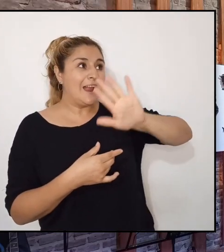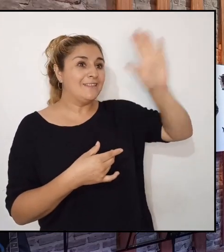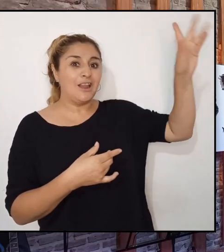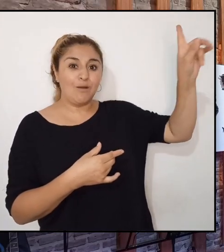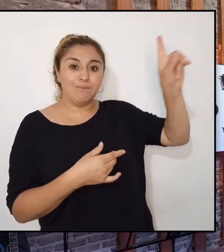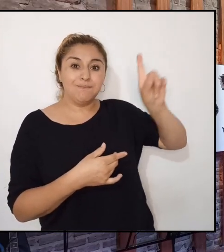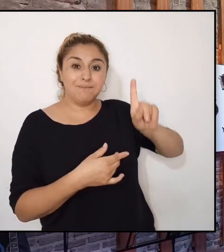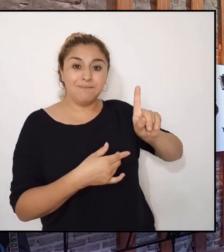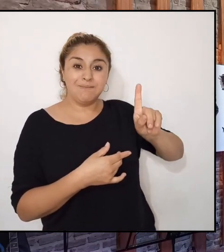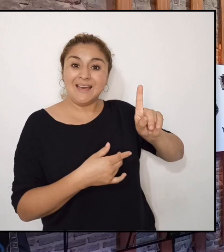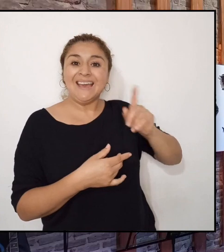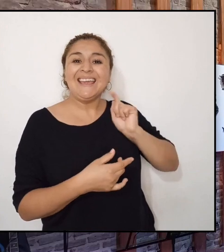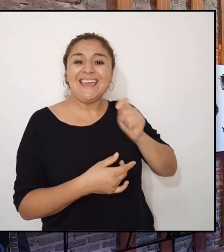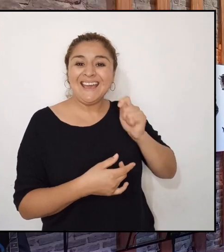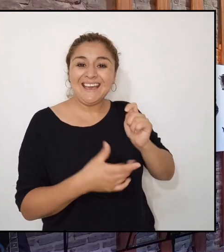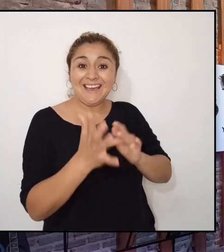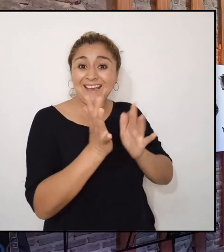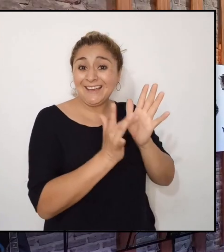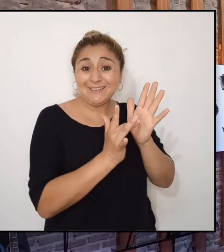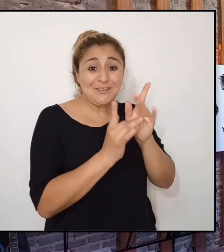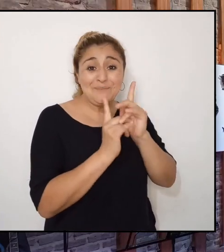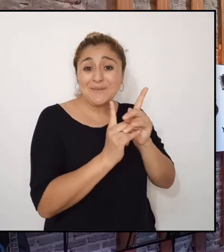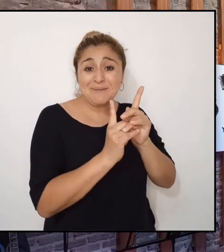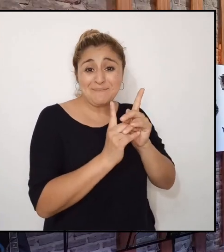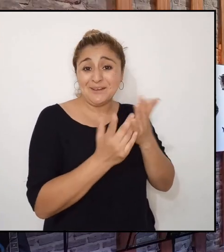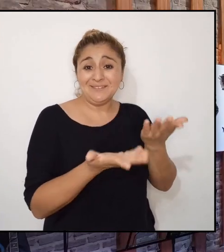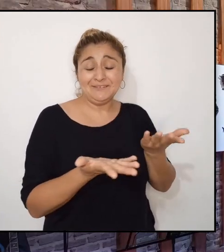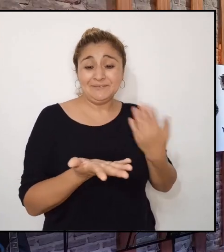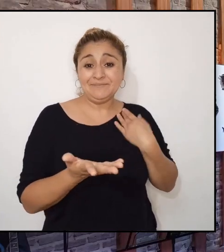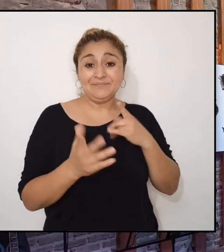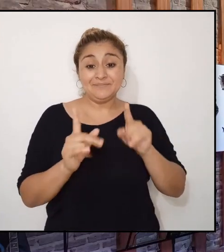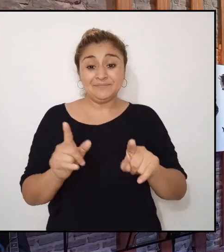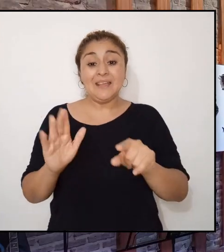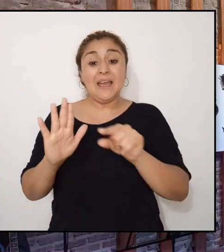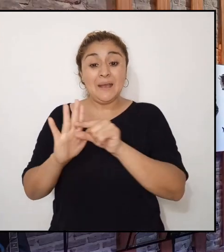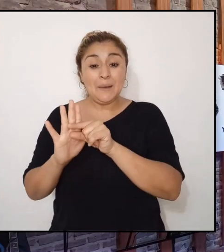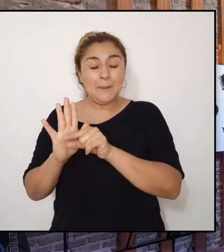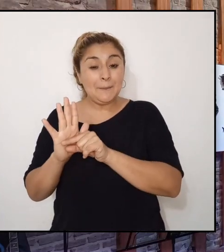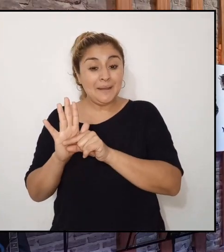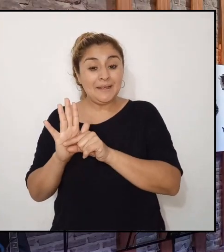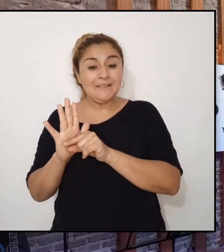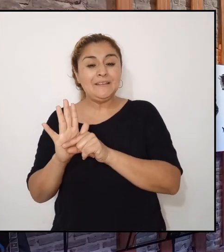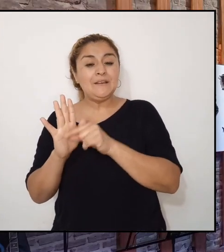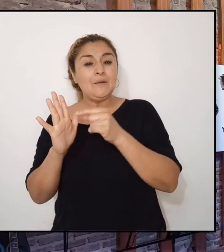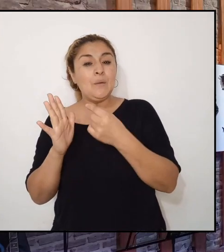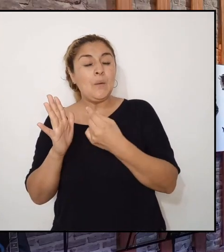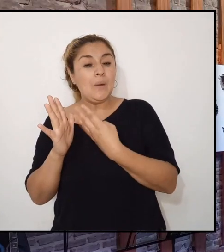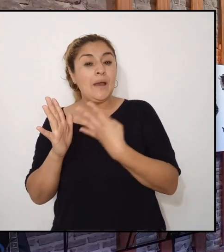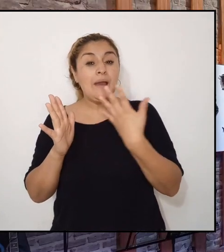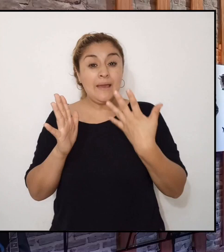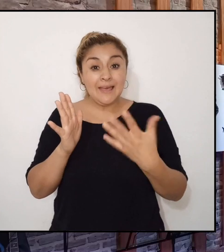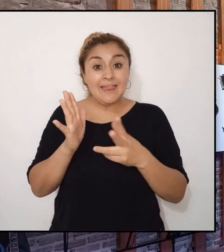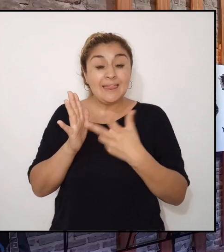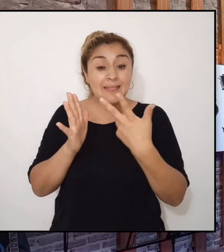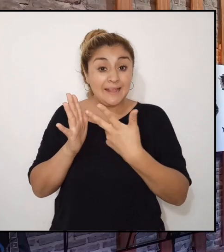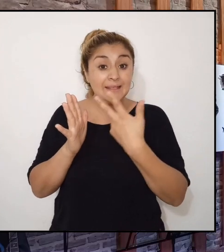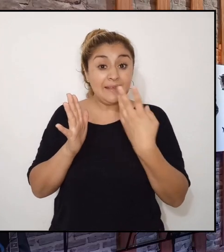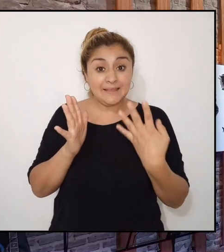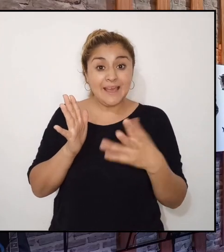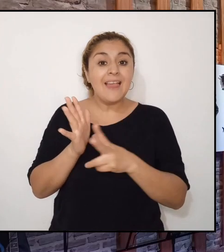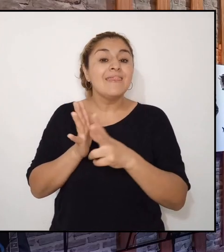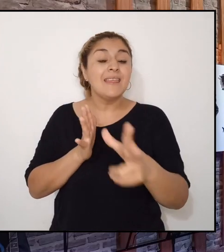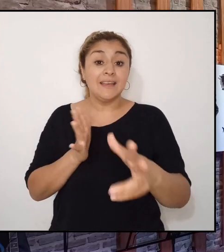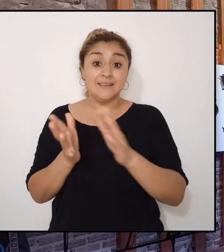versículo 35 dice, yo soy el pan de vida. El que a mí viene nunca tendrá hambre y el que en mí cree